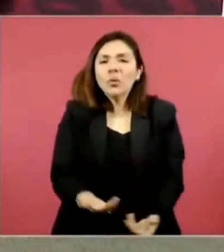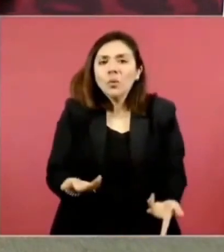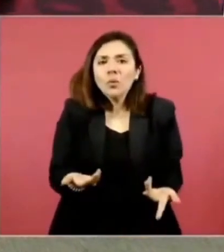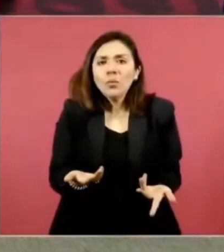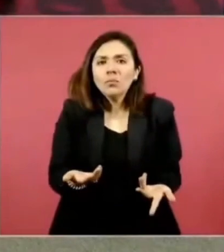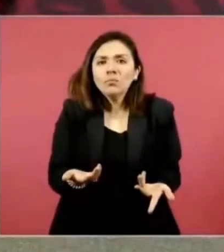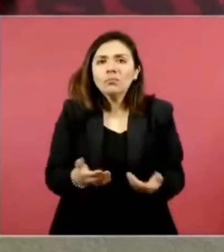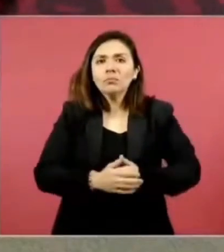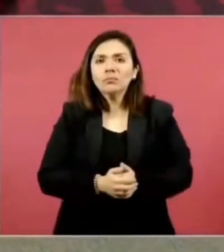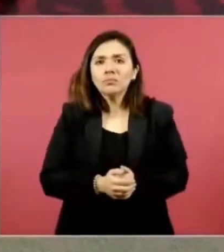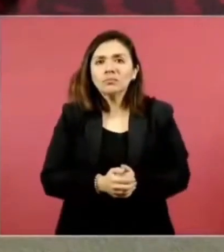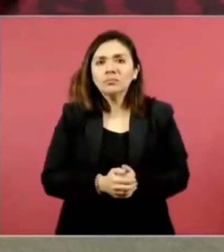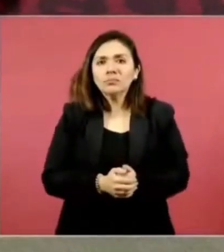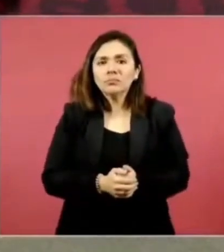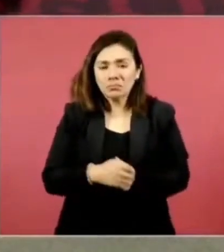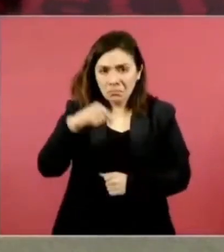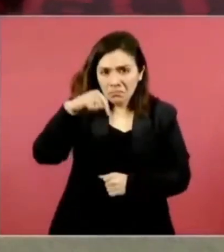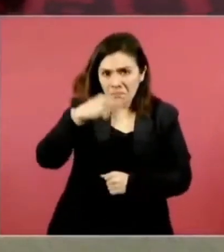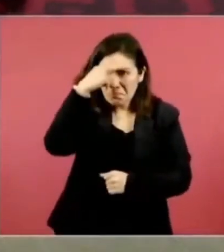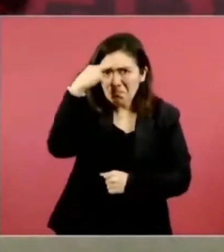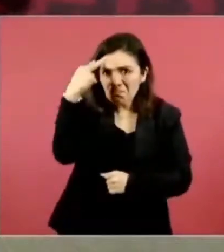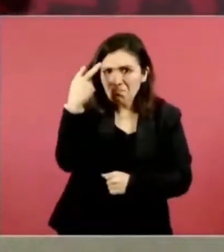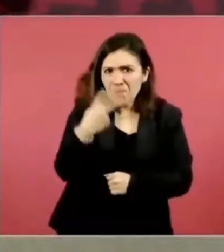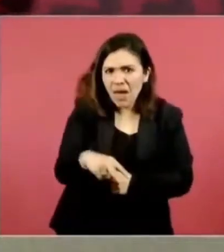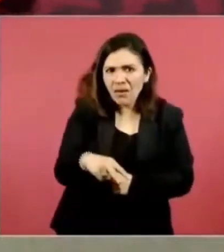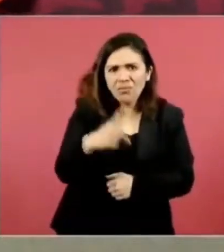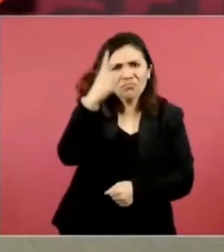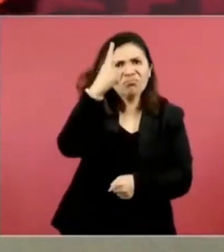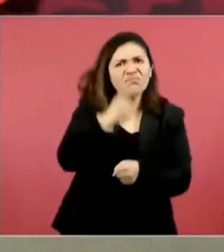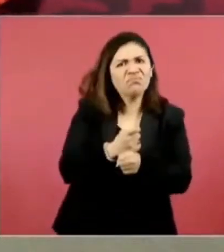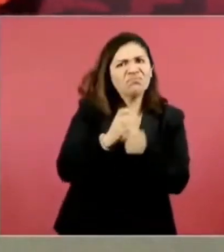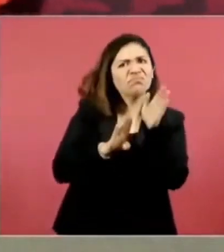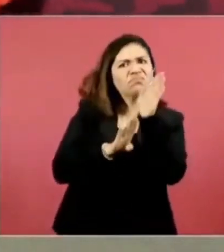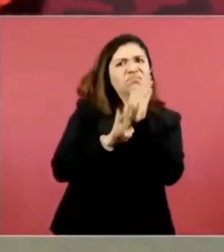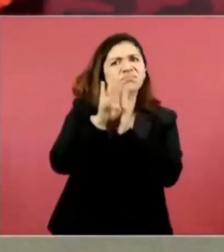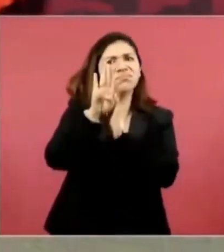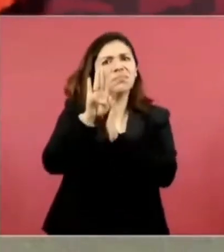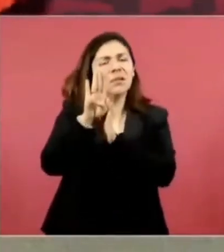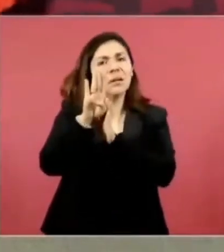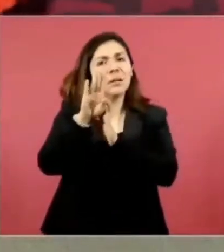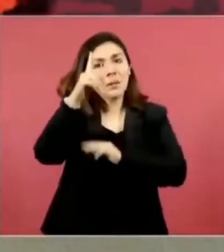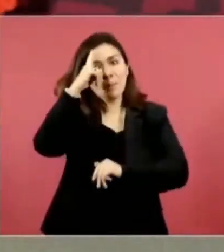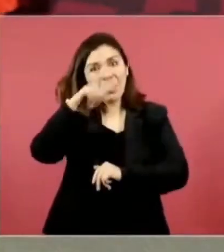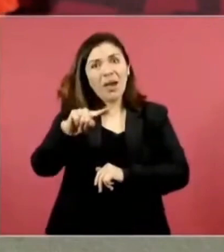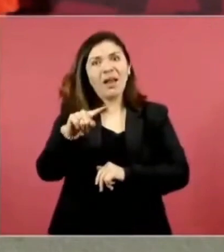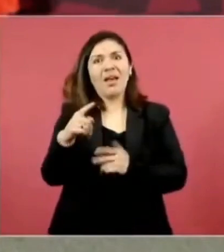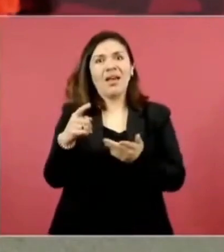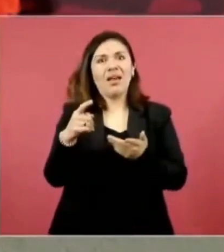¿Por qué México es una potencia en el concierto de las naciones?